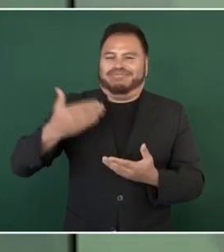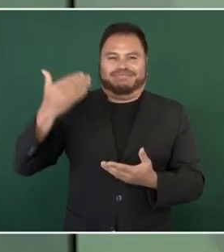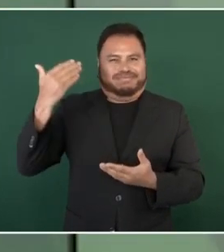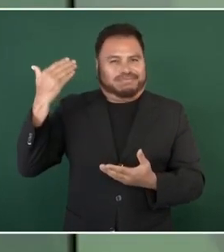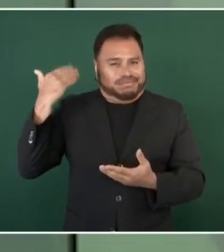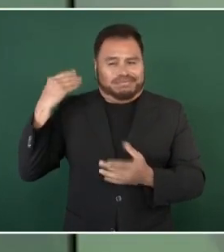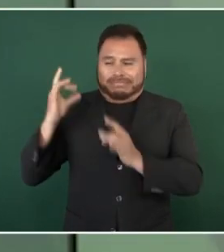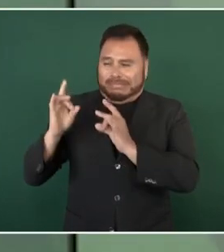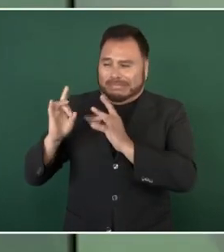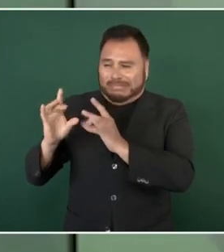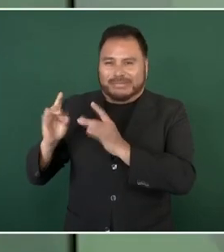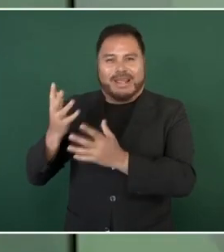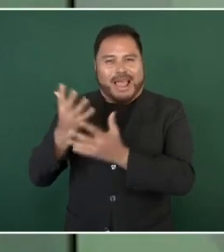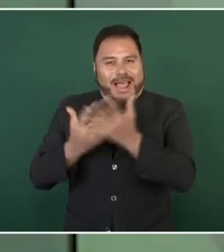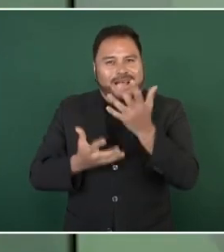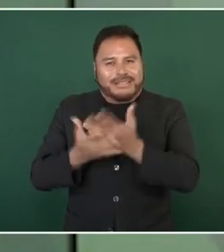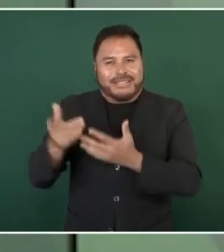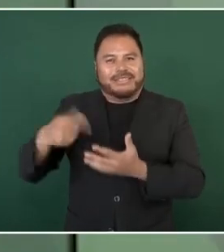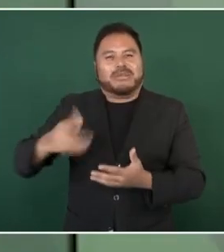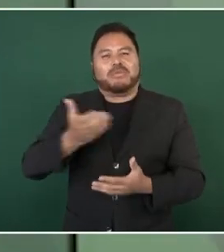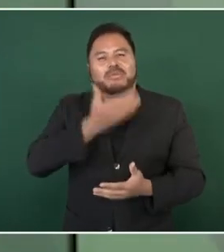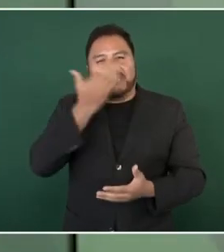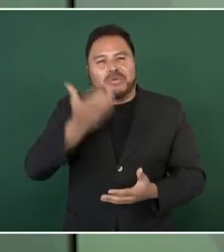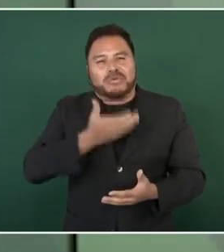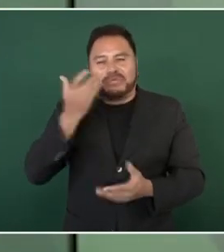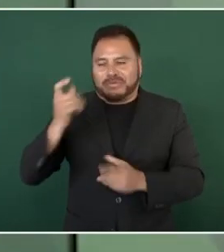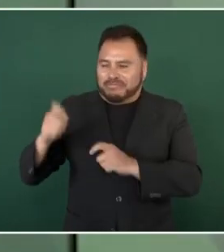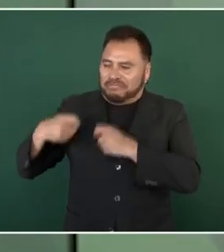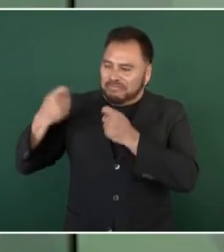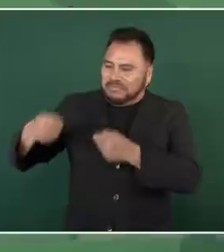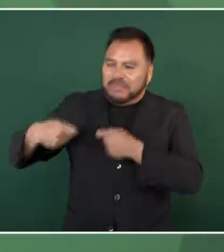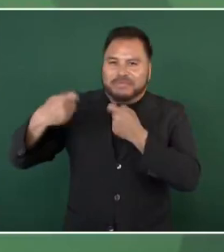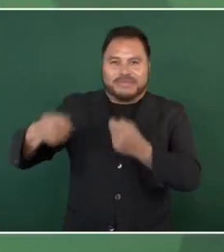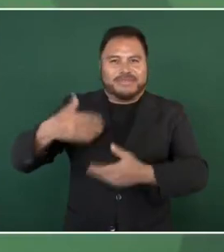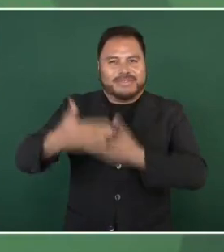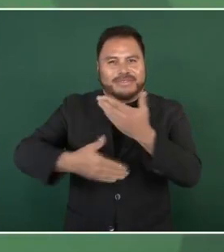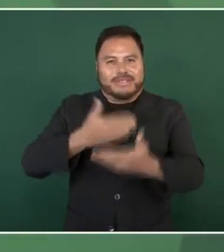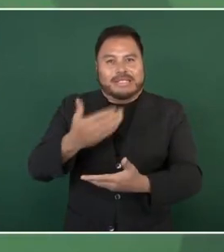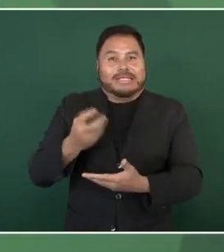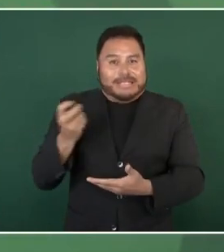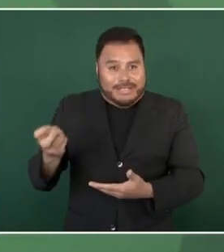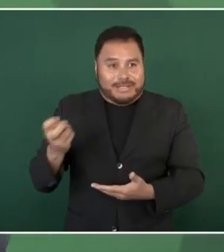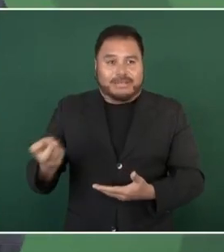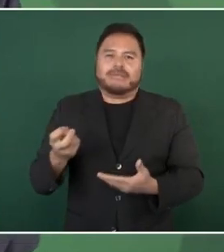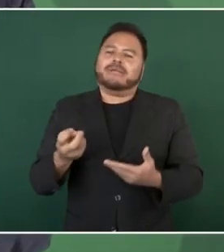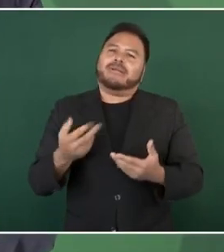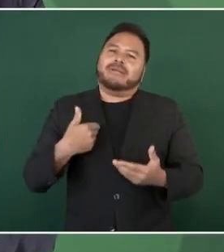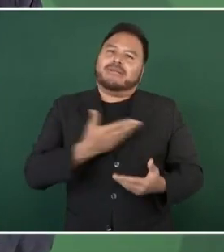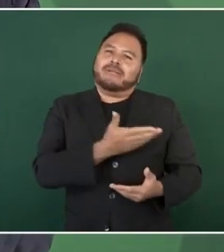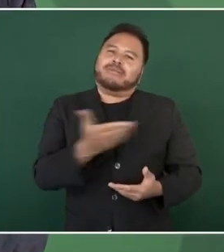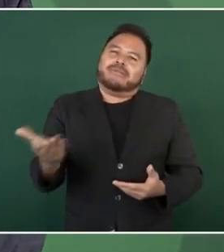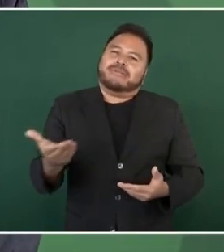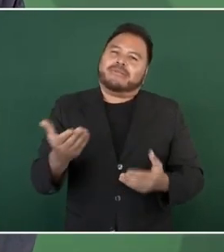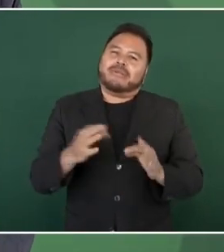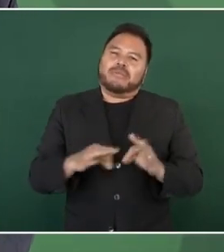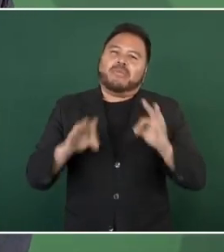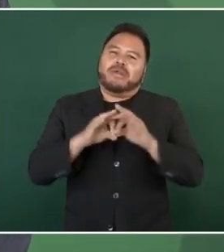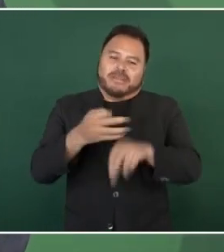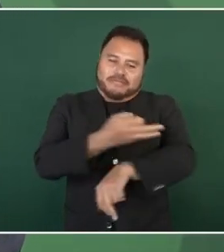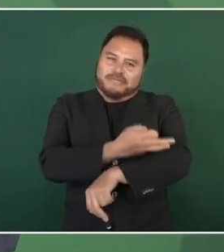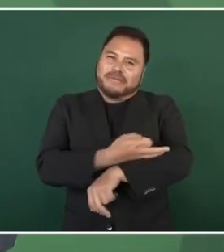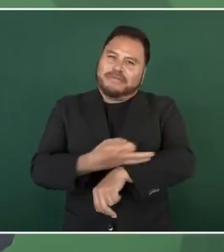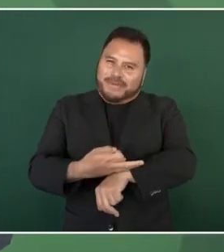con nuestras costumbres, nuestras tradiciones, la importancia que tiene para nosotros la